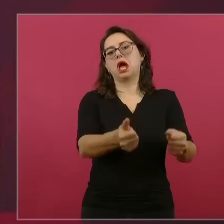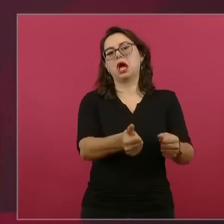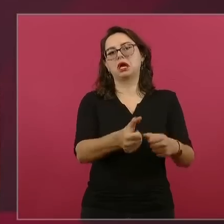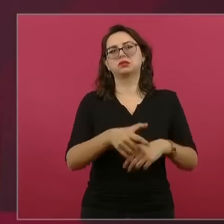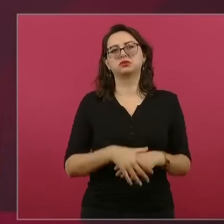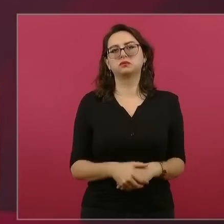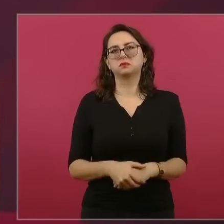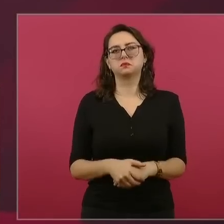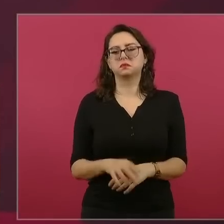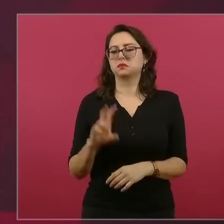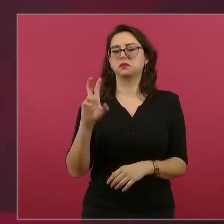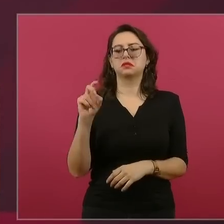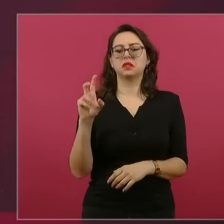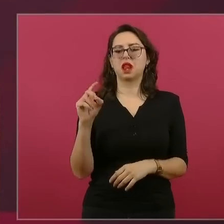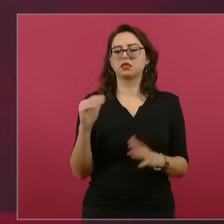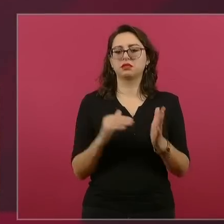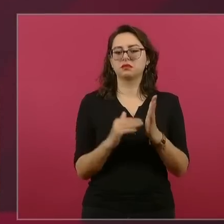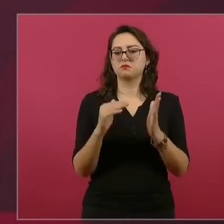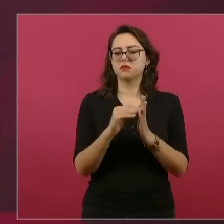con dormitorios,